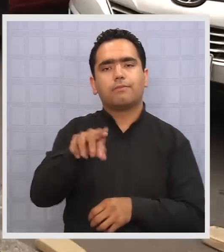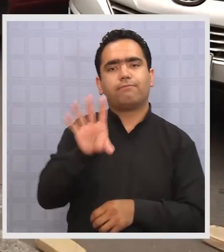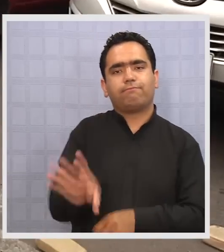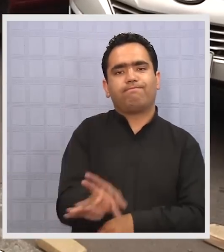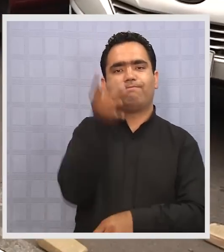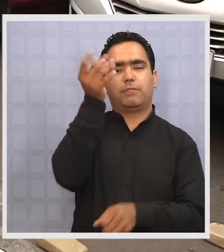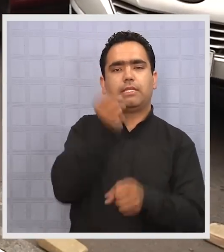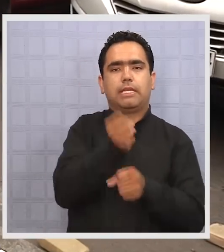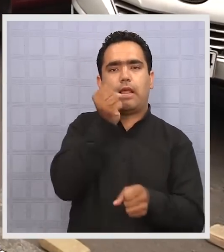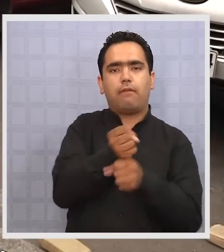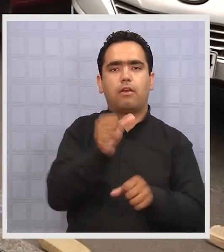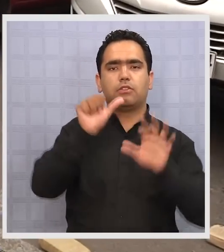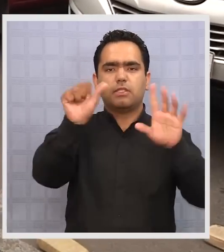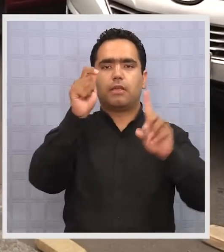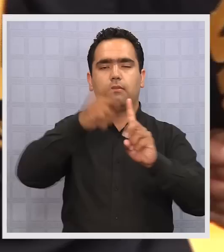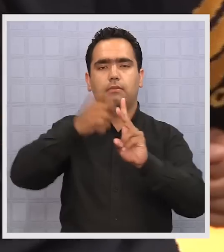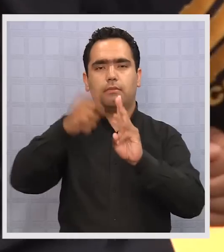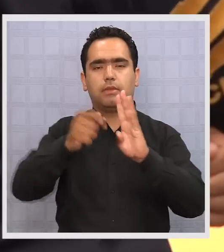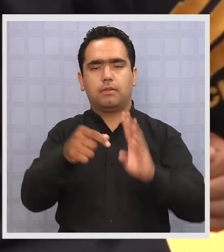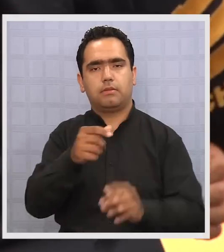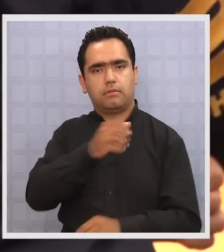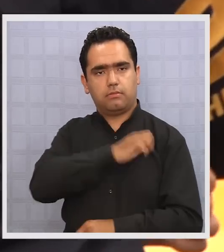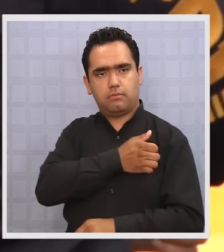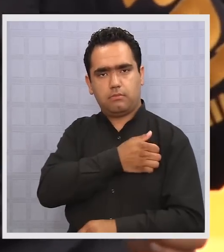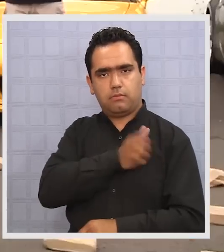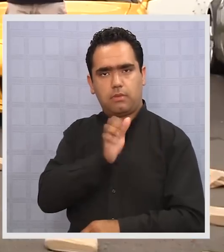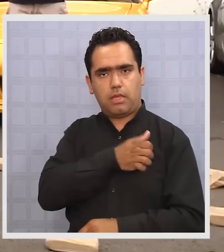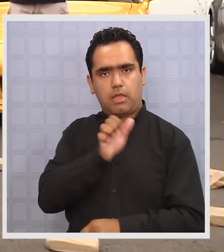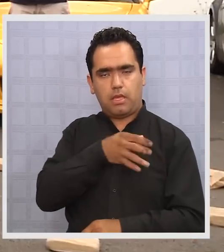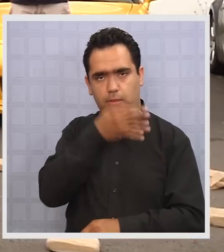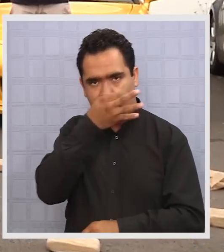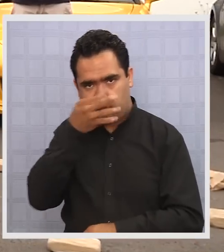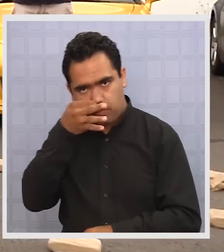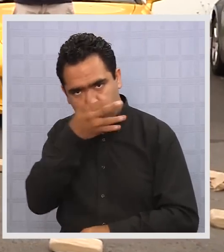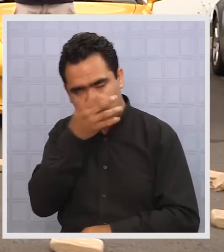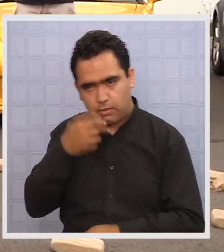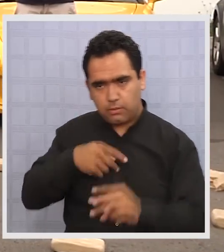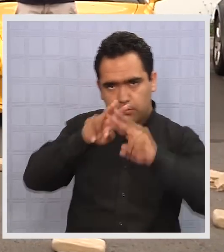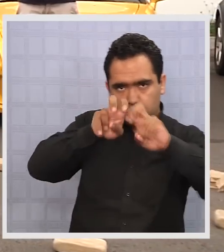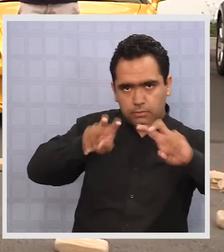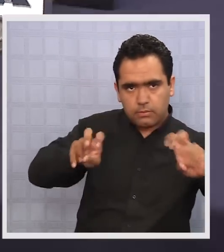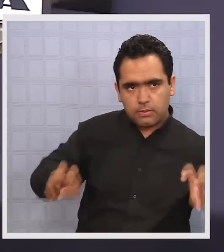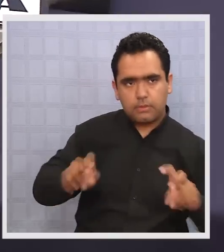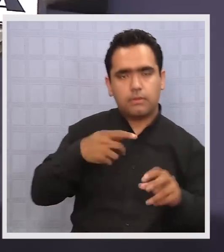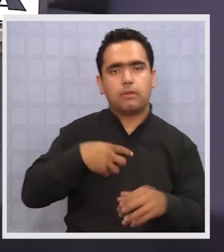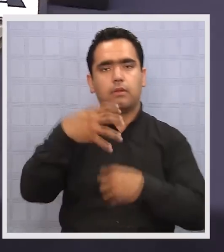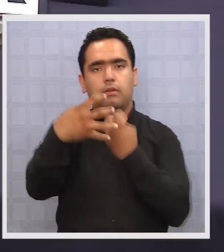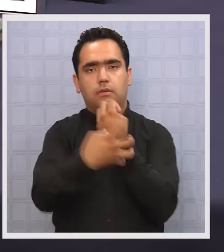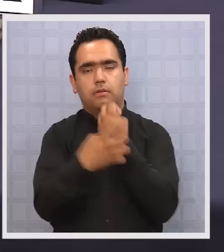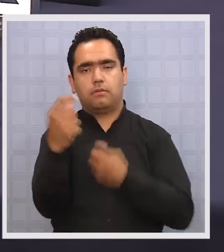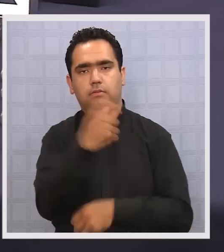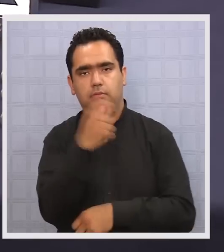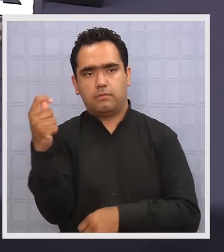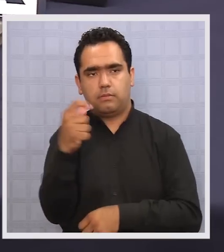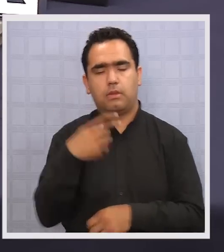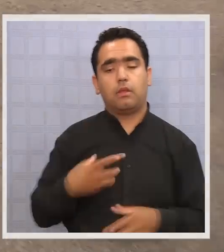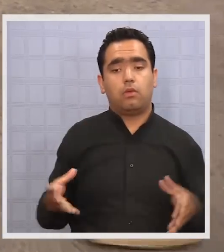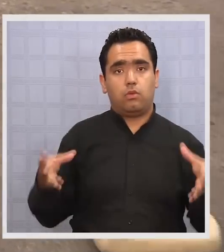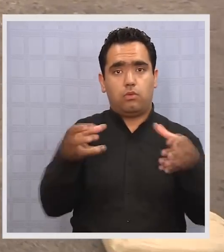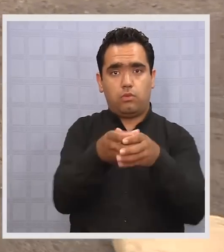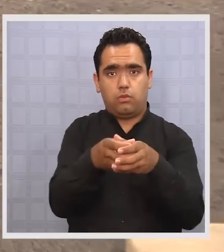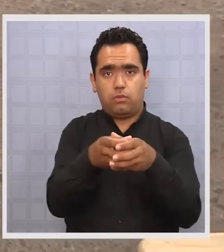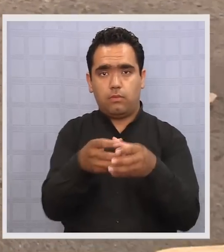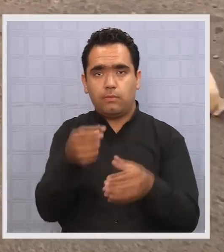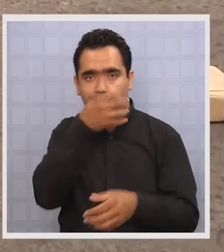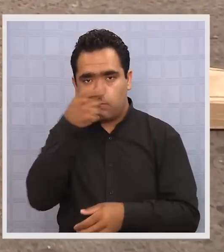trabajo desarrollado durante 6 meses por la Brigada Antinarcóticos de la PDI de Tarapacá. La desarticulación de una banda de